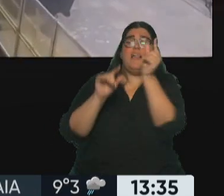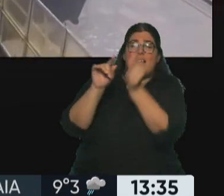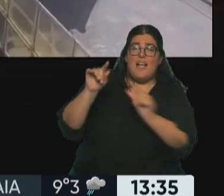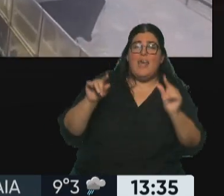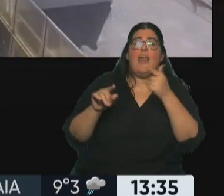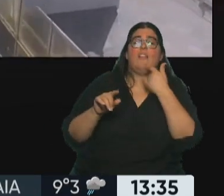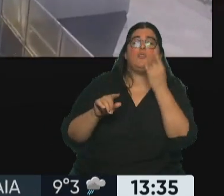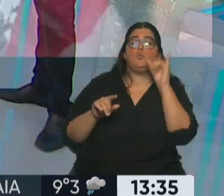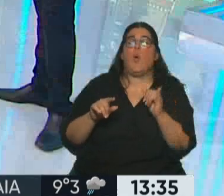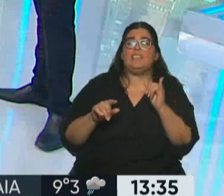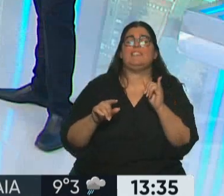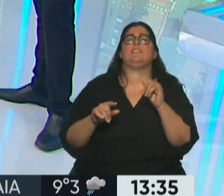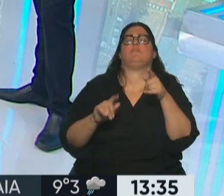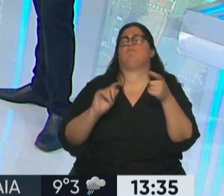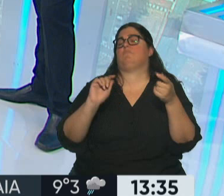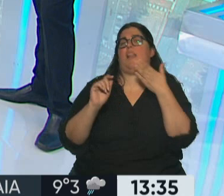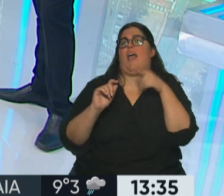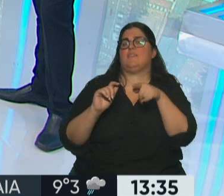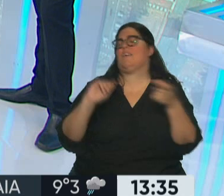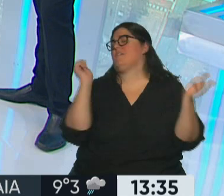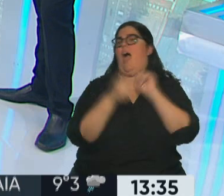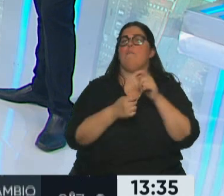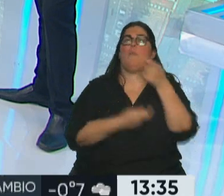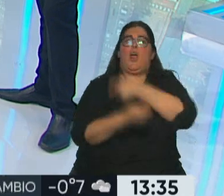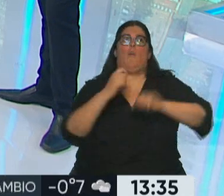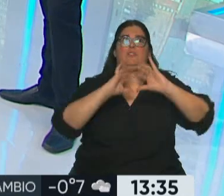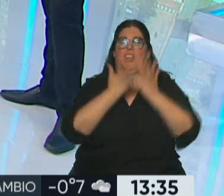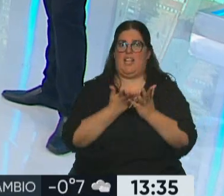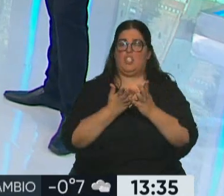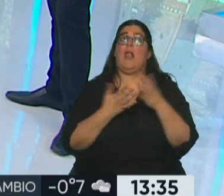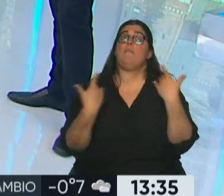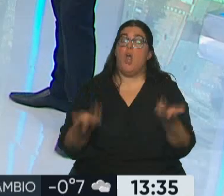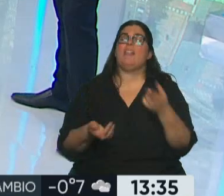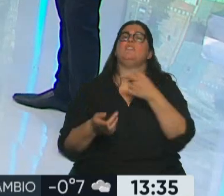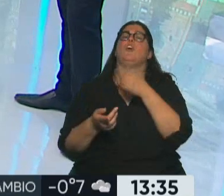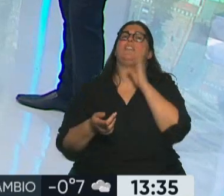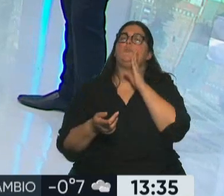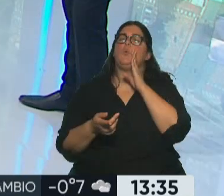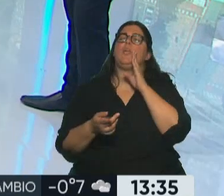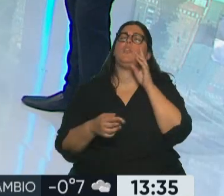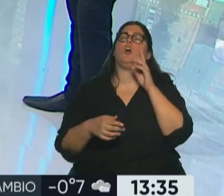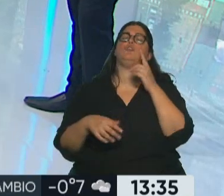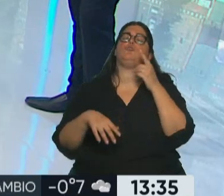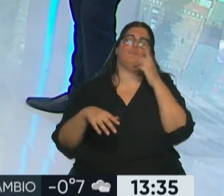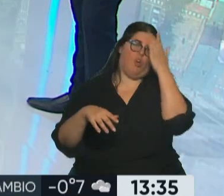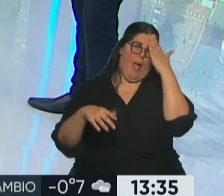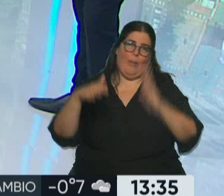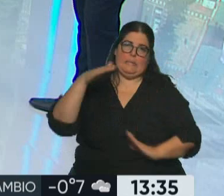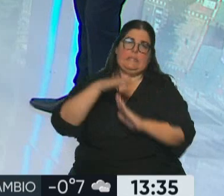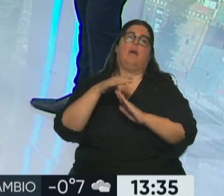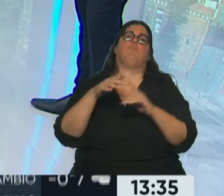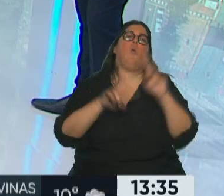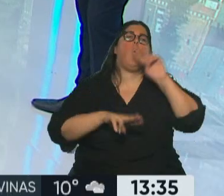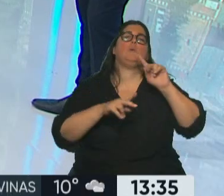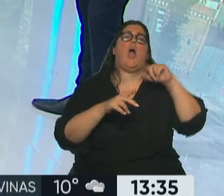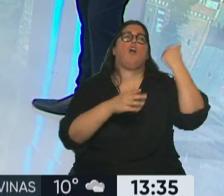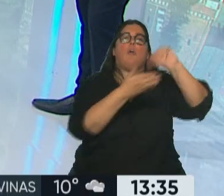mundial es decir que tiene una importancia capital y por eso esta fuerza multinacional que encabeza los Estados Unidos y que va a buscar intervenir en la